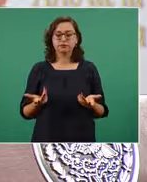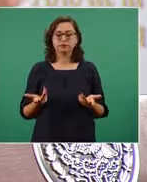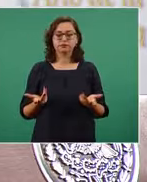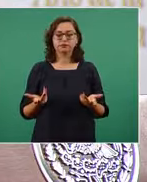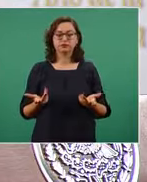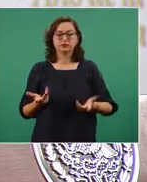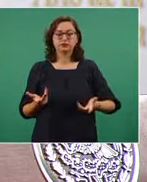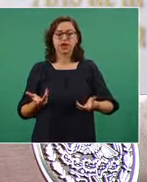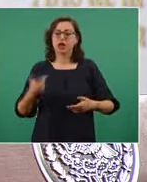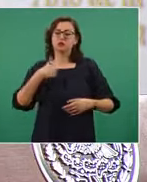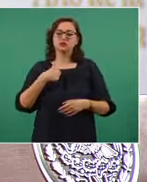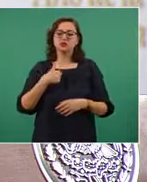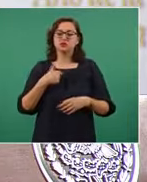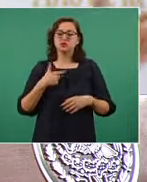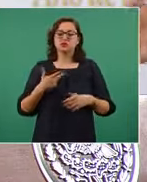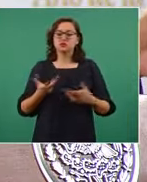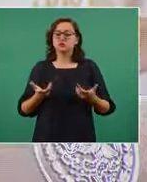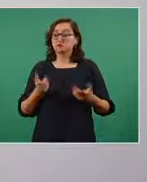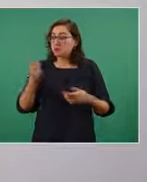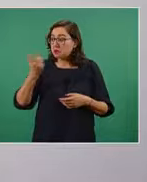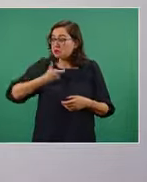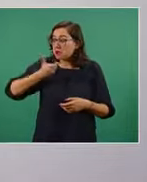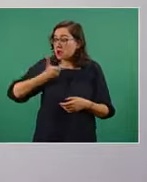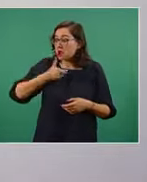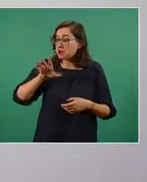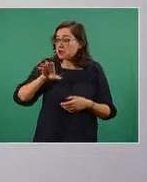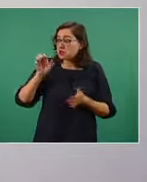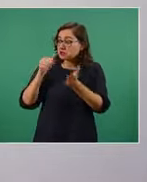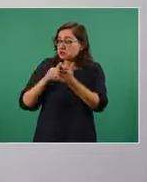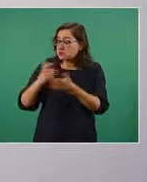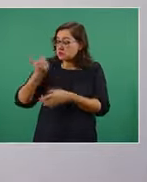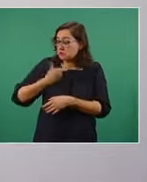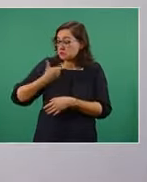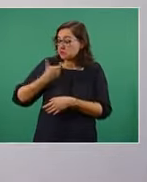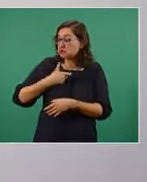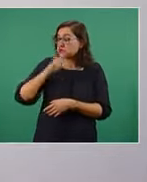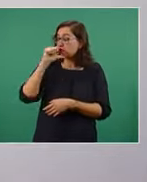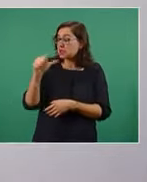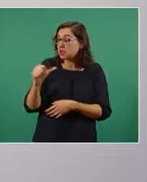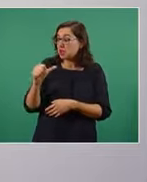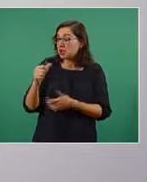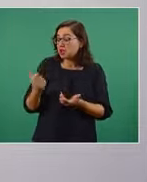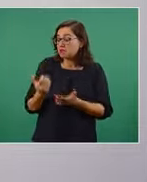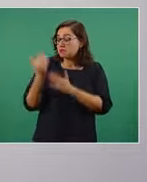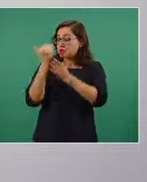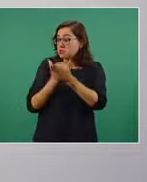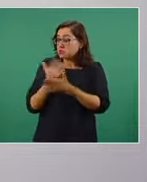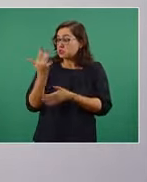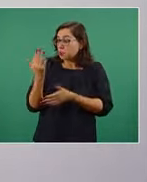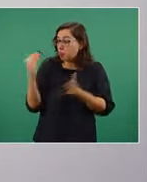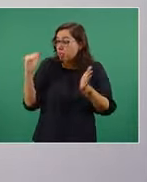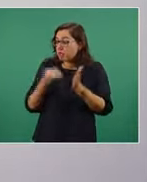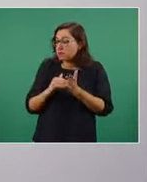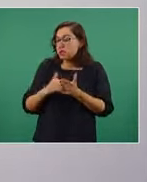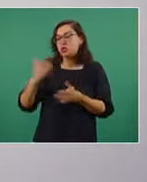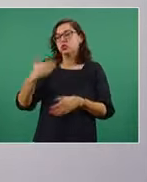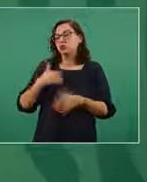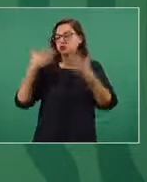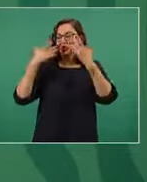me voy, ya no me vas a pagar 500,000, me estás ofreciendo 50, ya me voy.